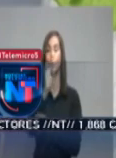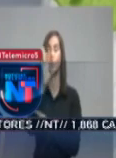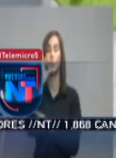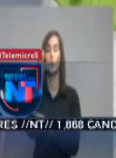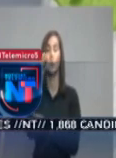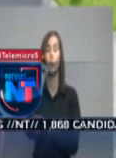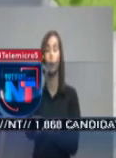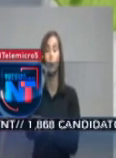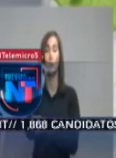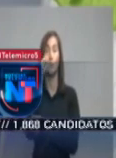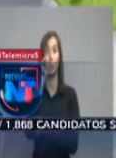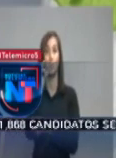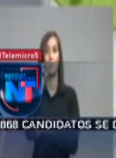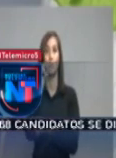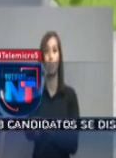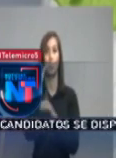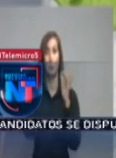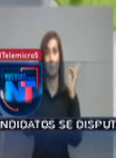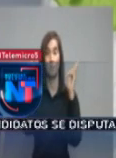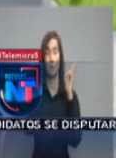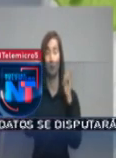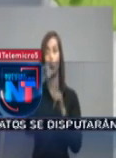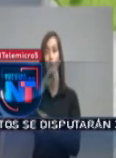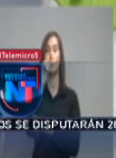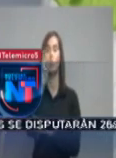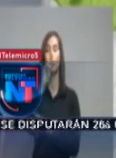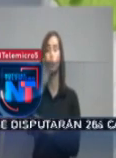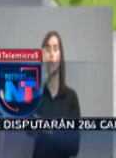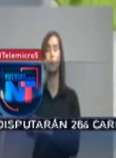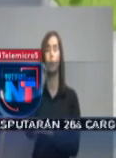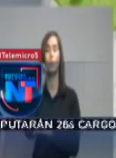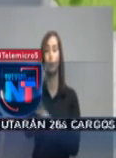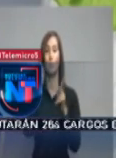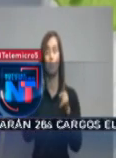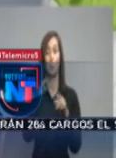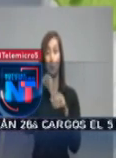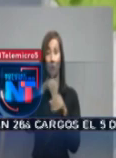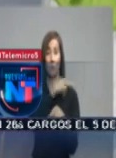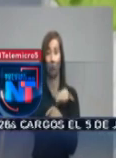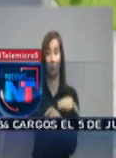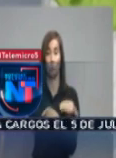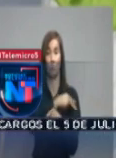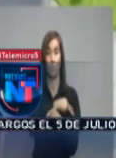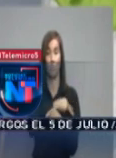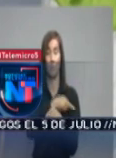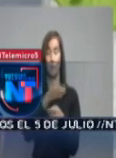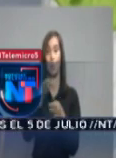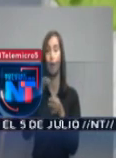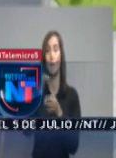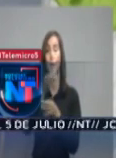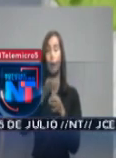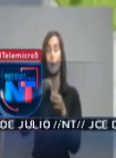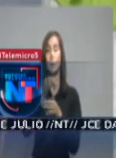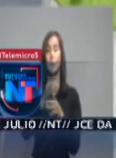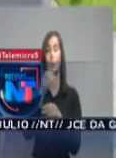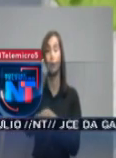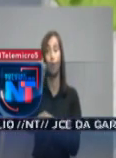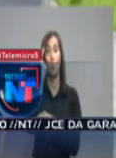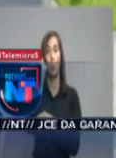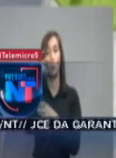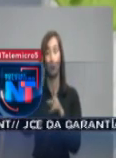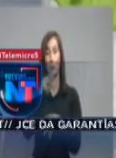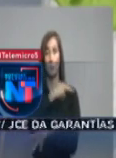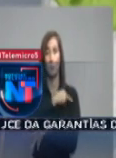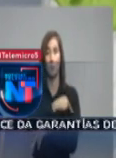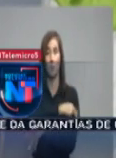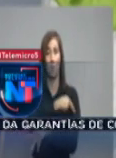En Santiago, 129. En San Francisco de Macorís, 11.